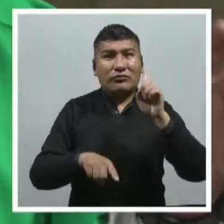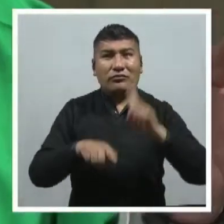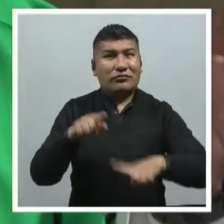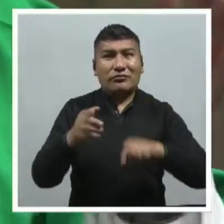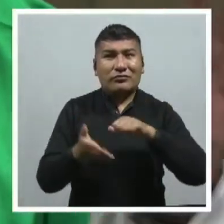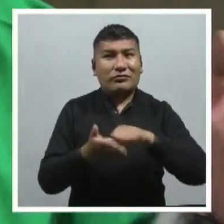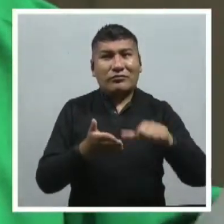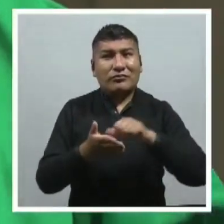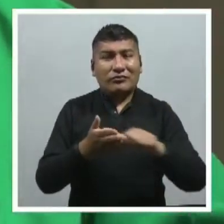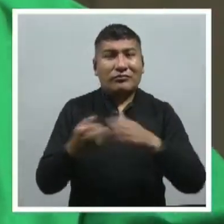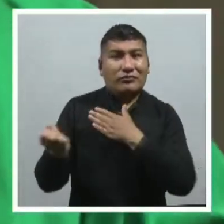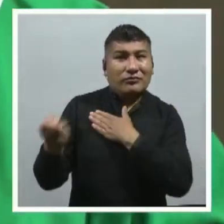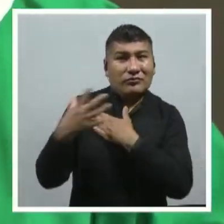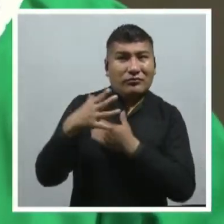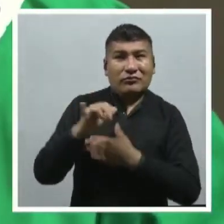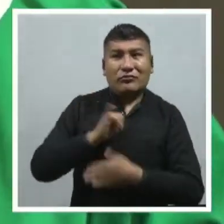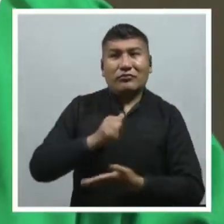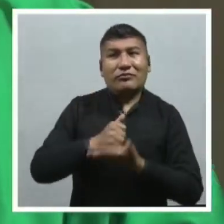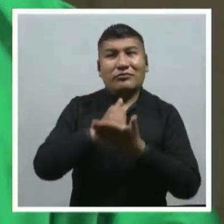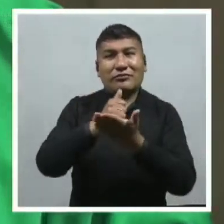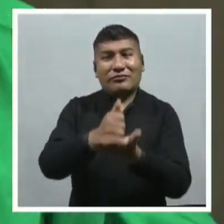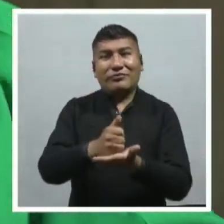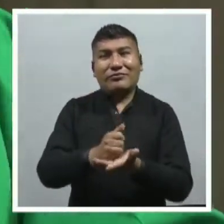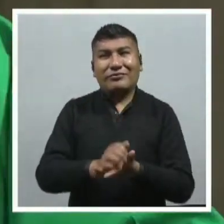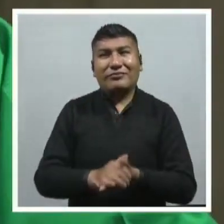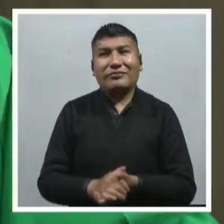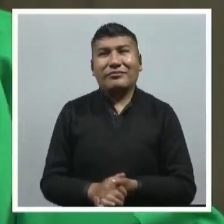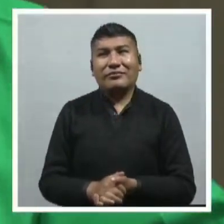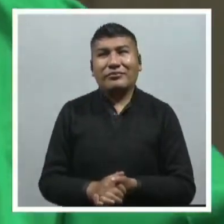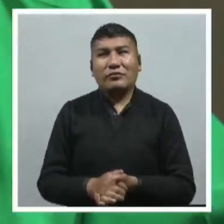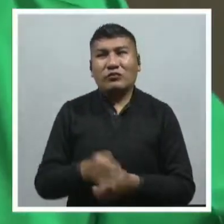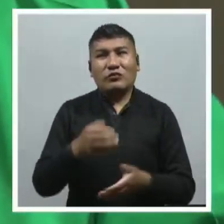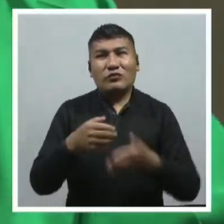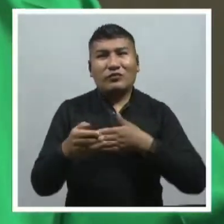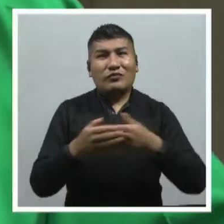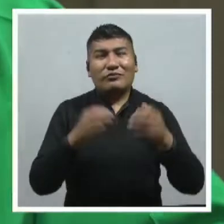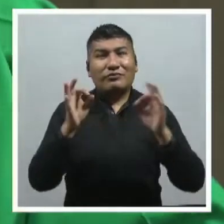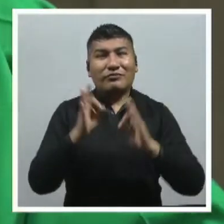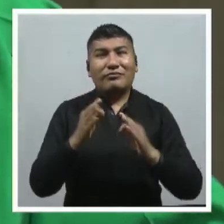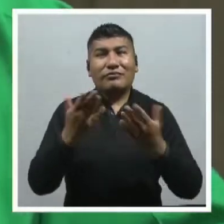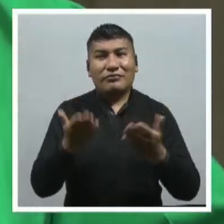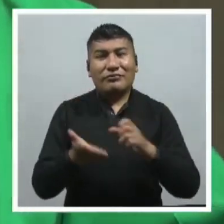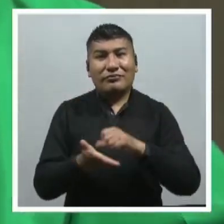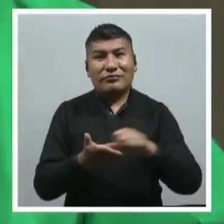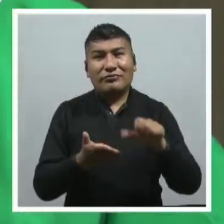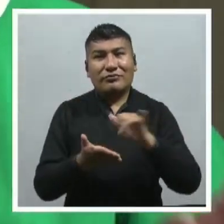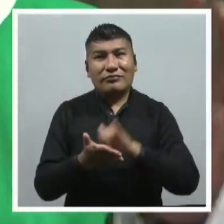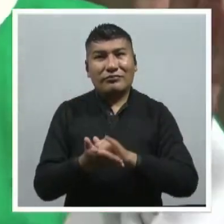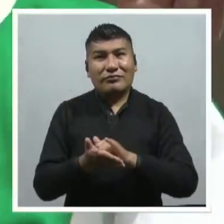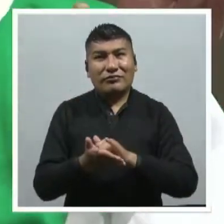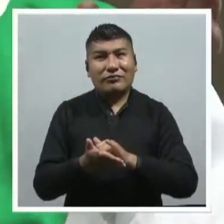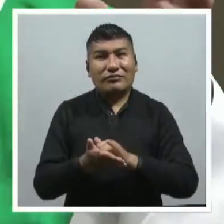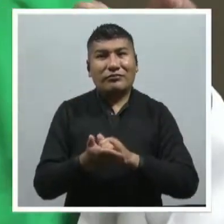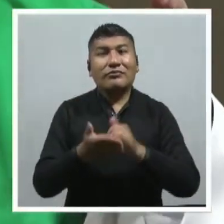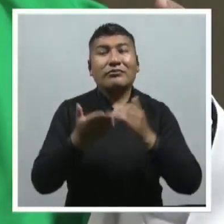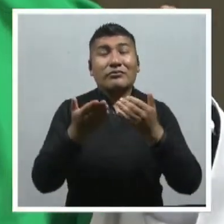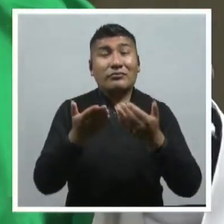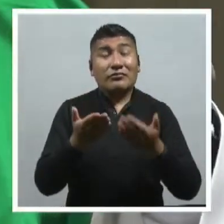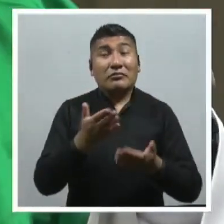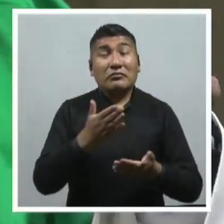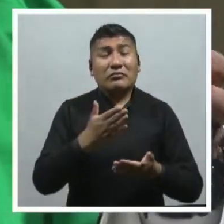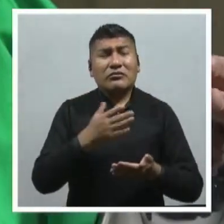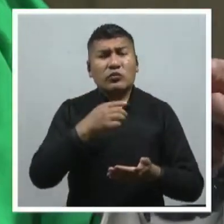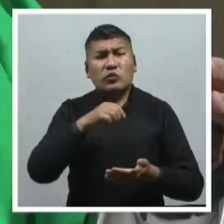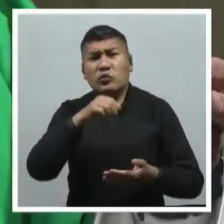gastar, avísenme, yo los voy a ayudar, hermanos. De cualquier forma vamos a gastar. No cae, hay para mis